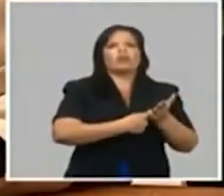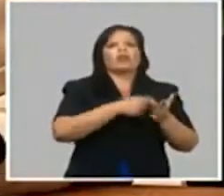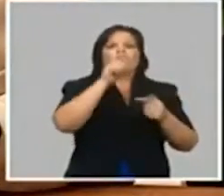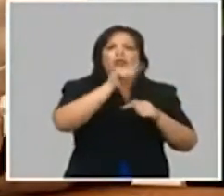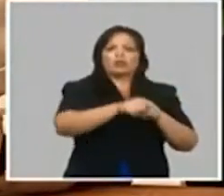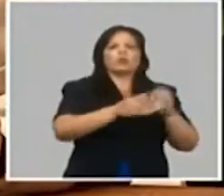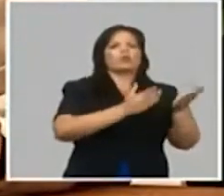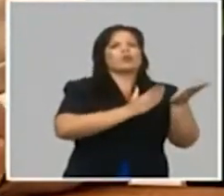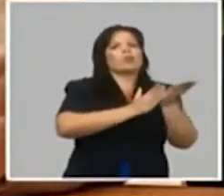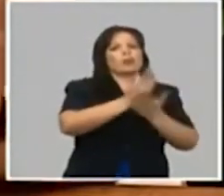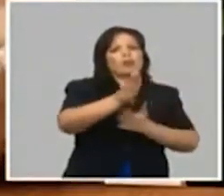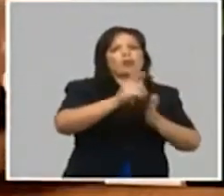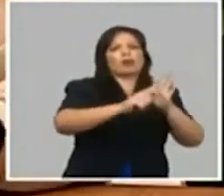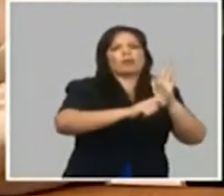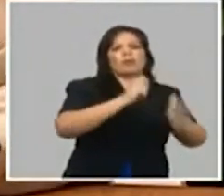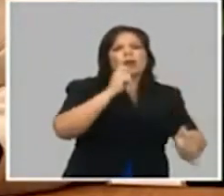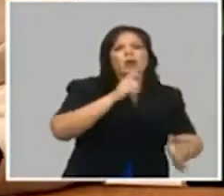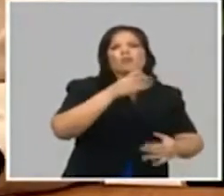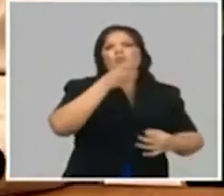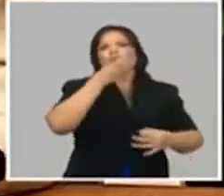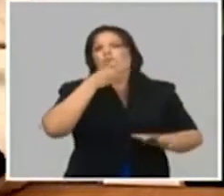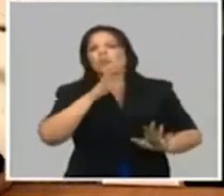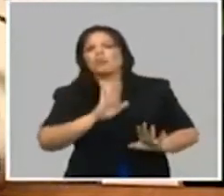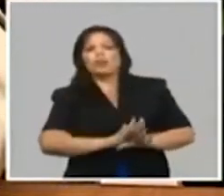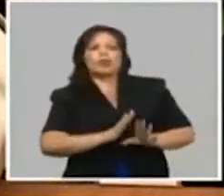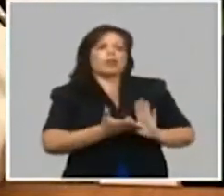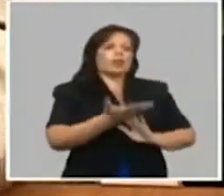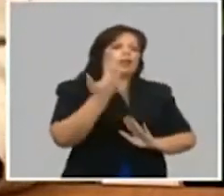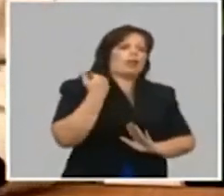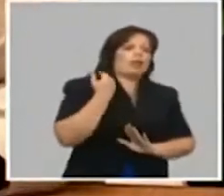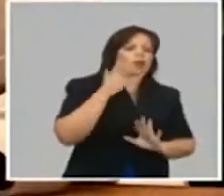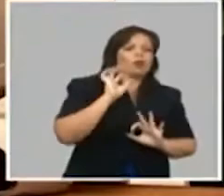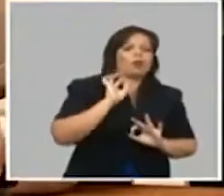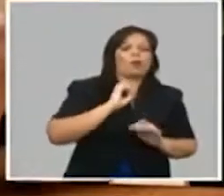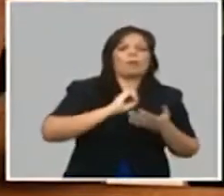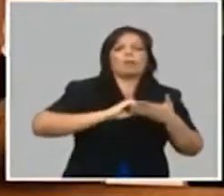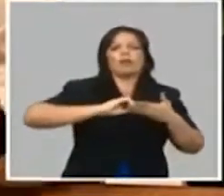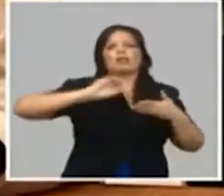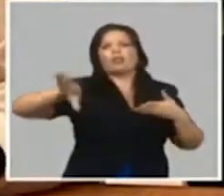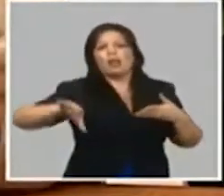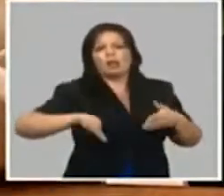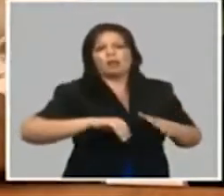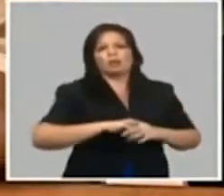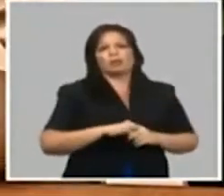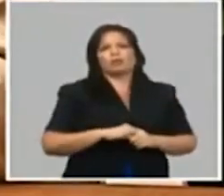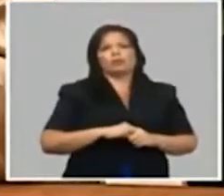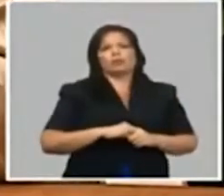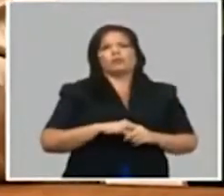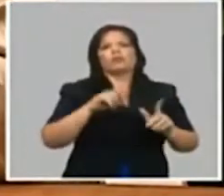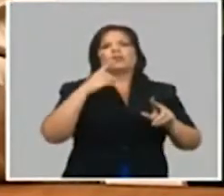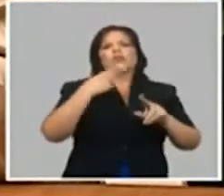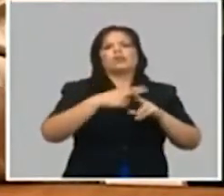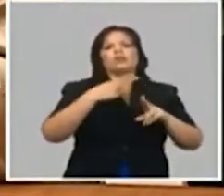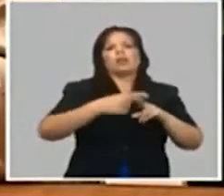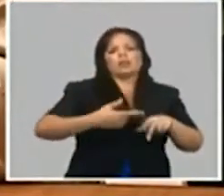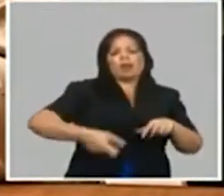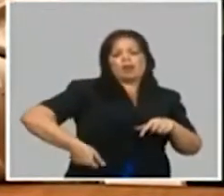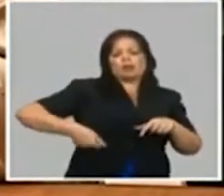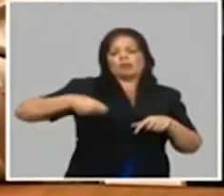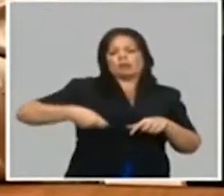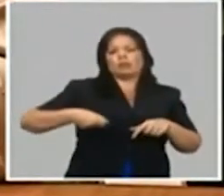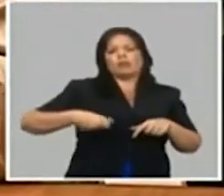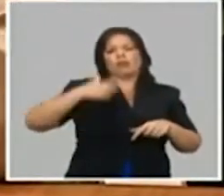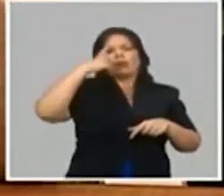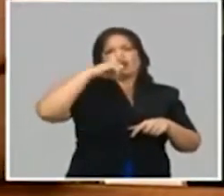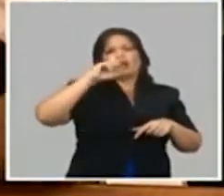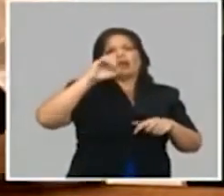mantienen, lo pueden mandar, lo traen lo que se corresponde y aprobado por la autoridad aeronáutica para traer como equipaje acompañante, y puede mandar